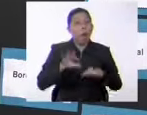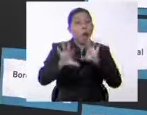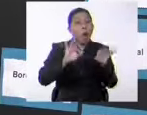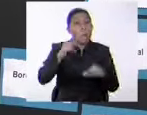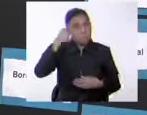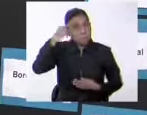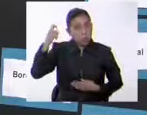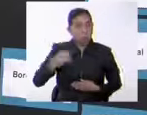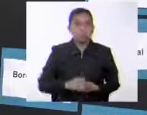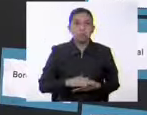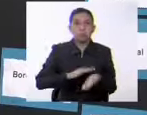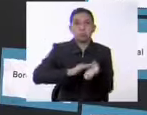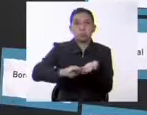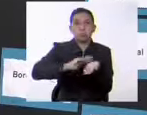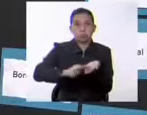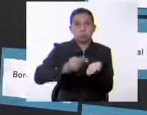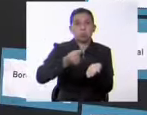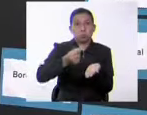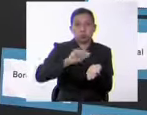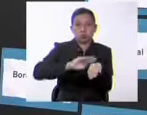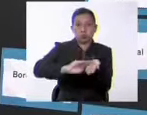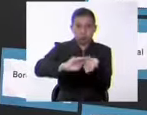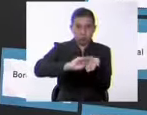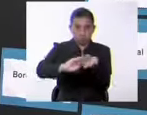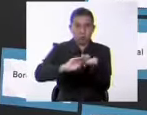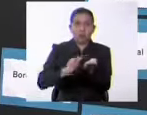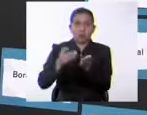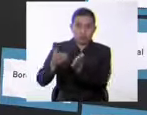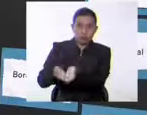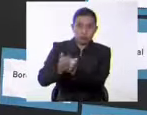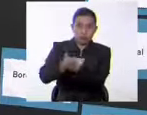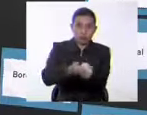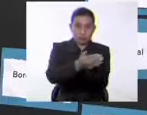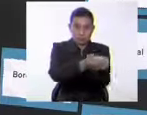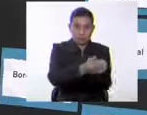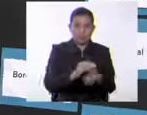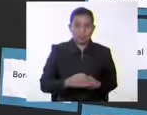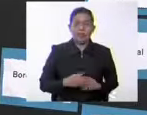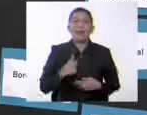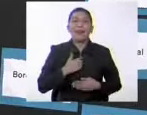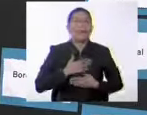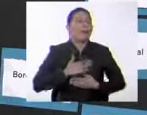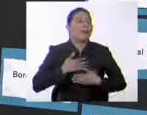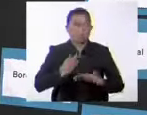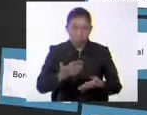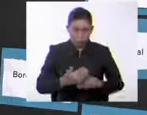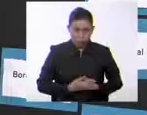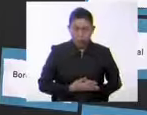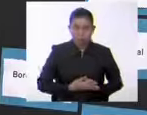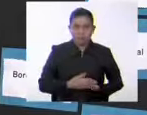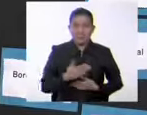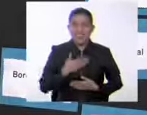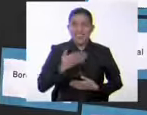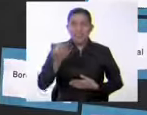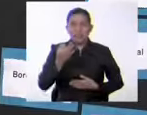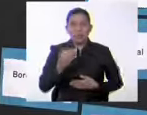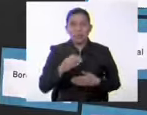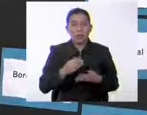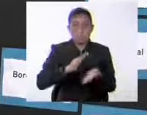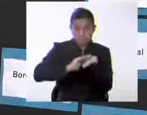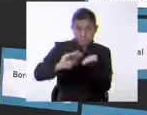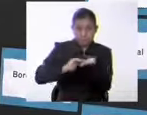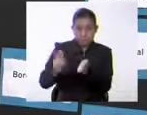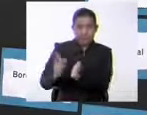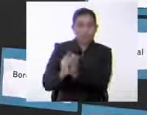expediciones para poder obtener riquezas. Claro que ese financiamiento no era porque querían descubrir, sino que querían extraer, querían tener